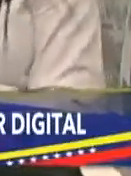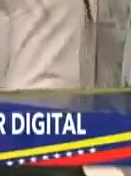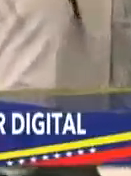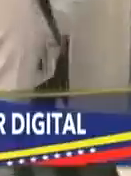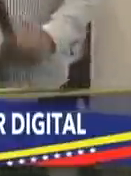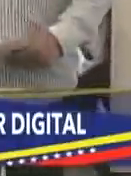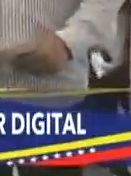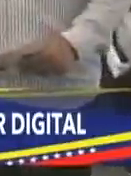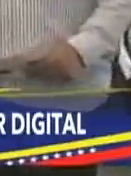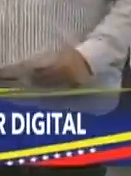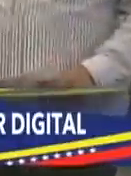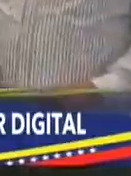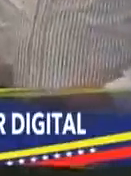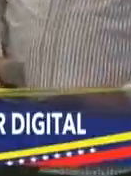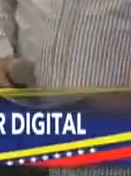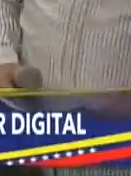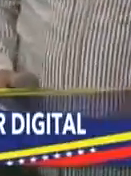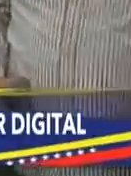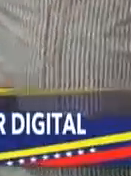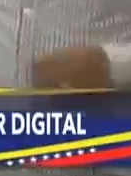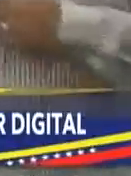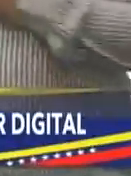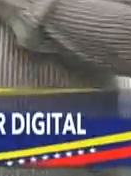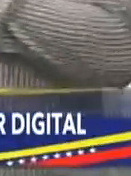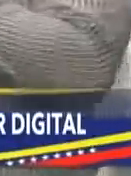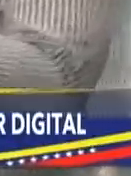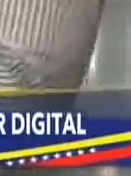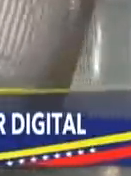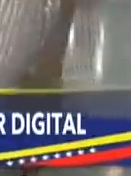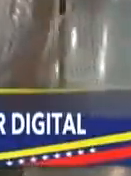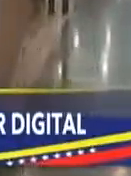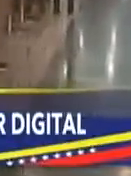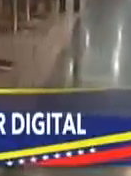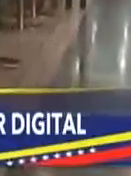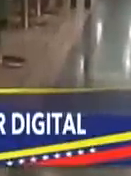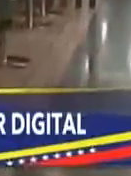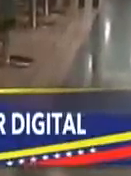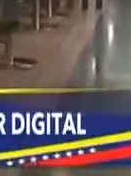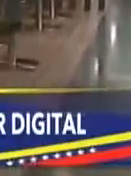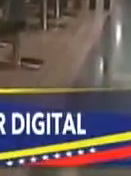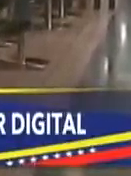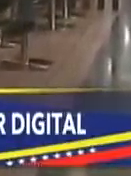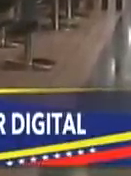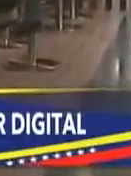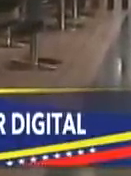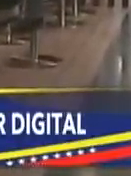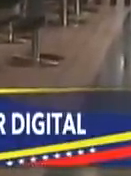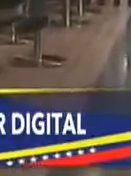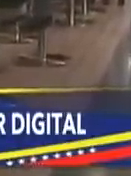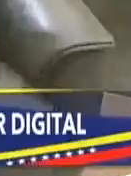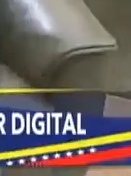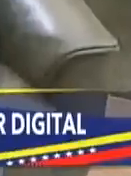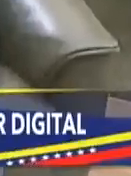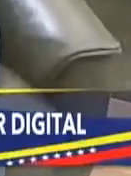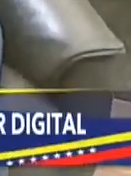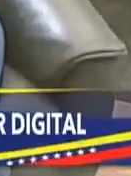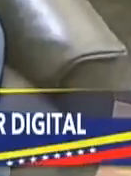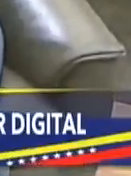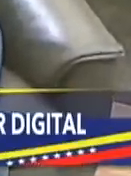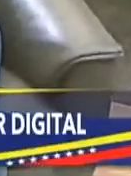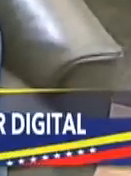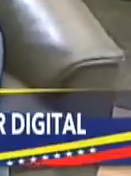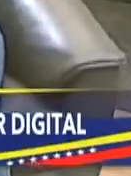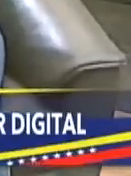áreas capacitado para poder orientarlo. En el impulso también de su financiamiento y en lo que respecta a